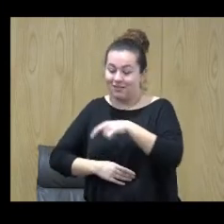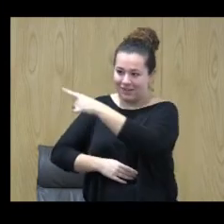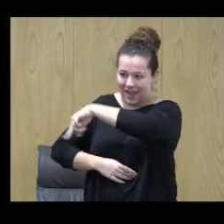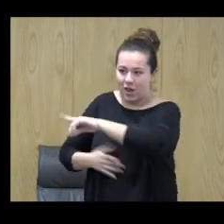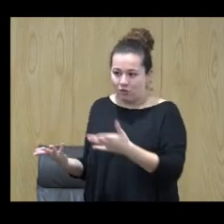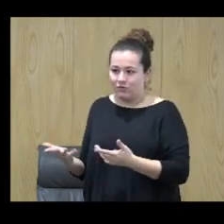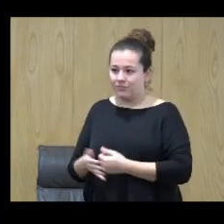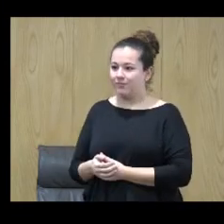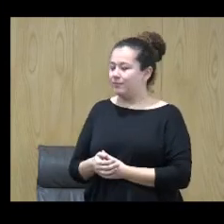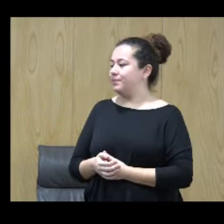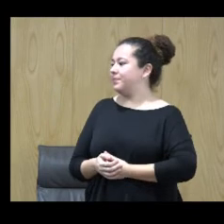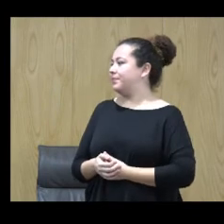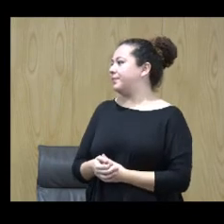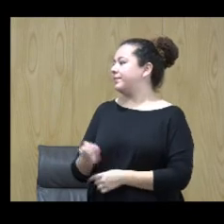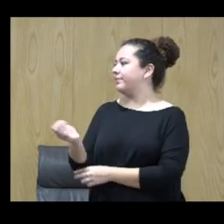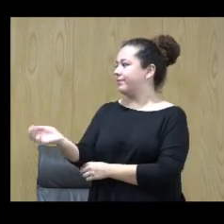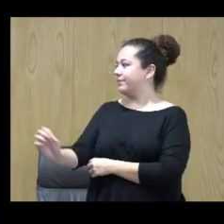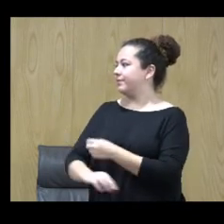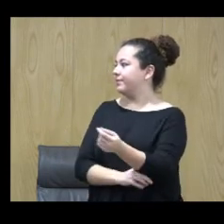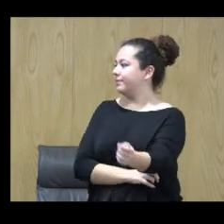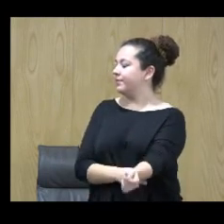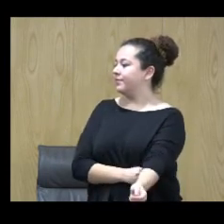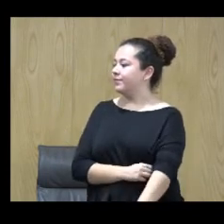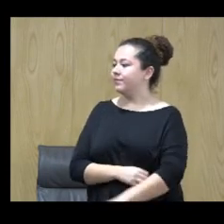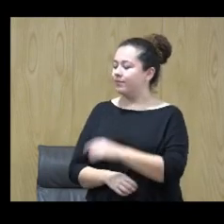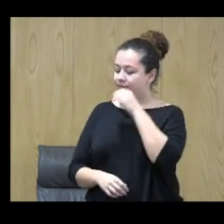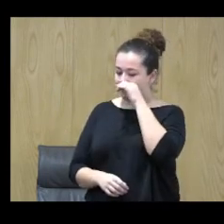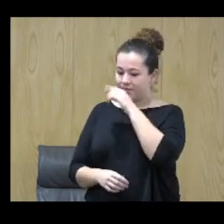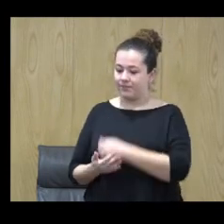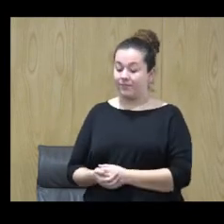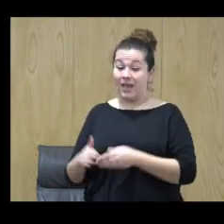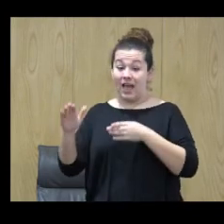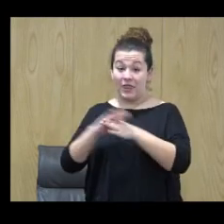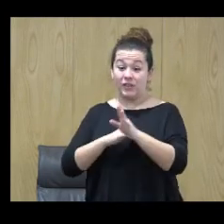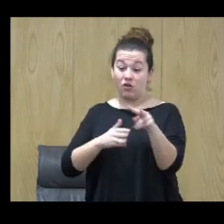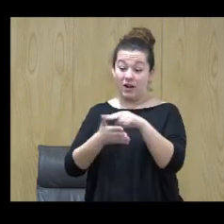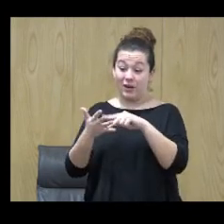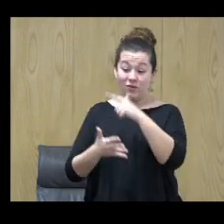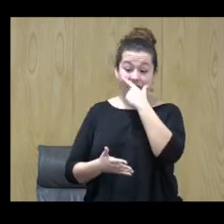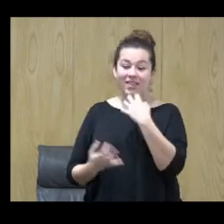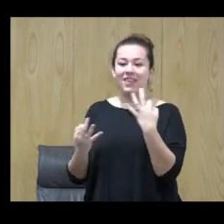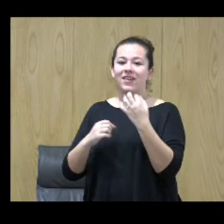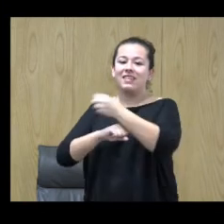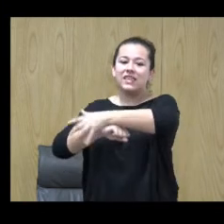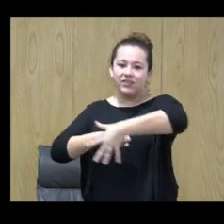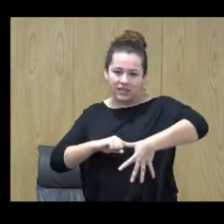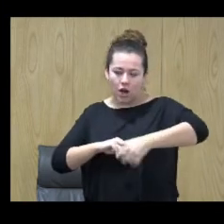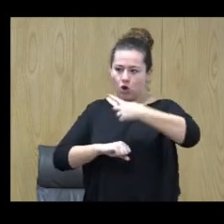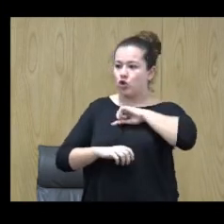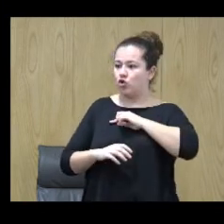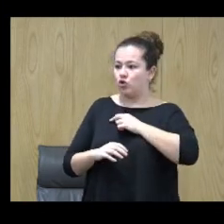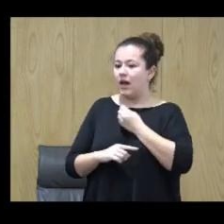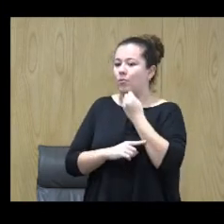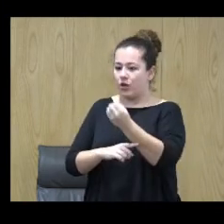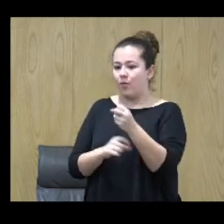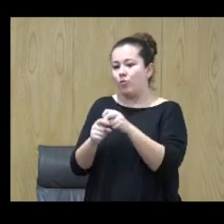proceso. Este acceso a lectura fácil debería ser transversal. Nosotros lo apoyamos desde el punto de